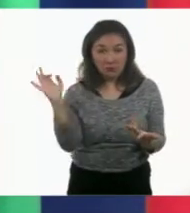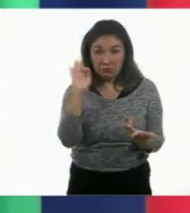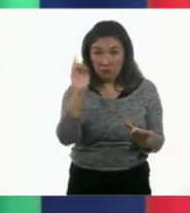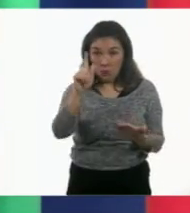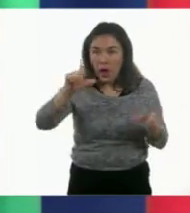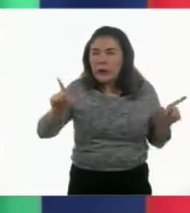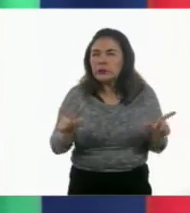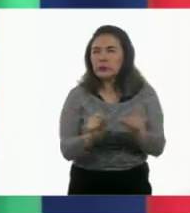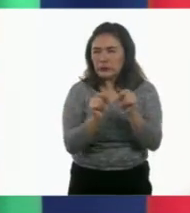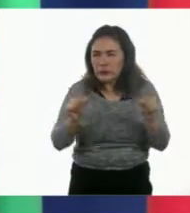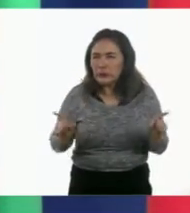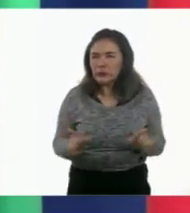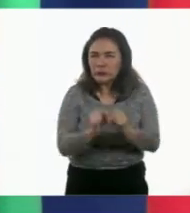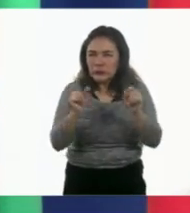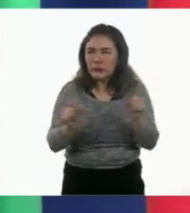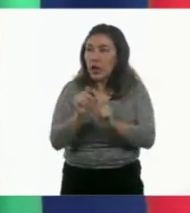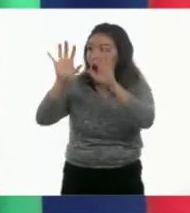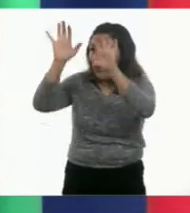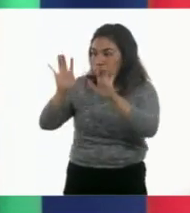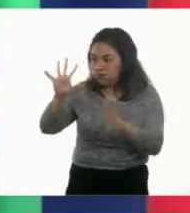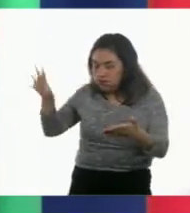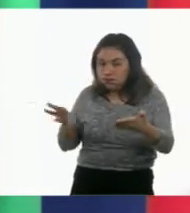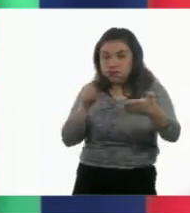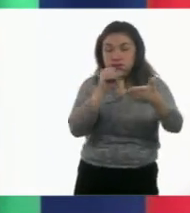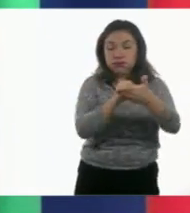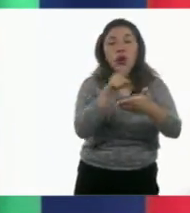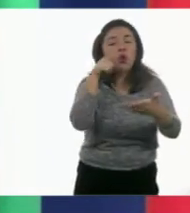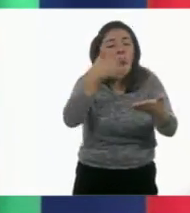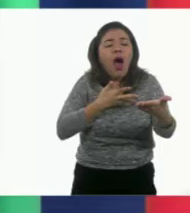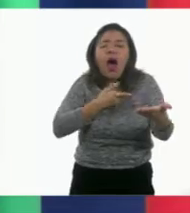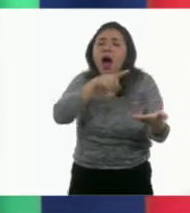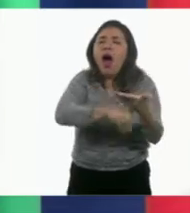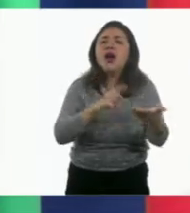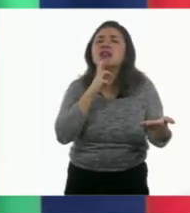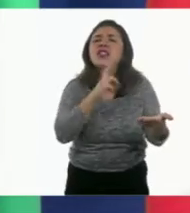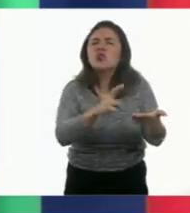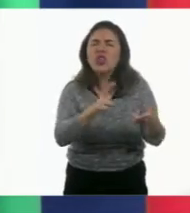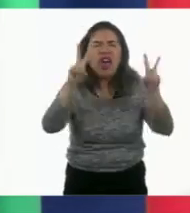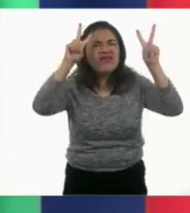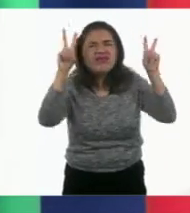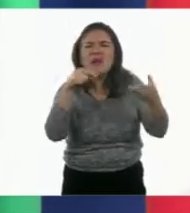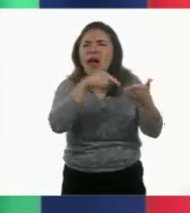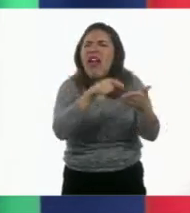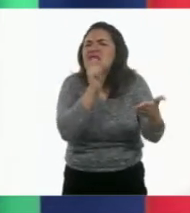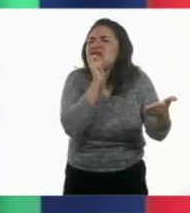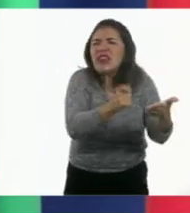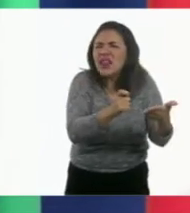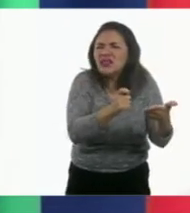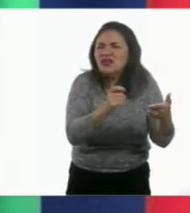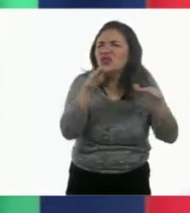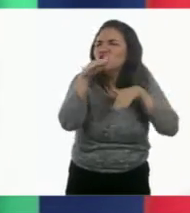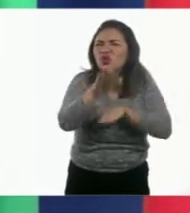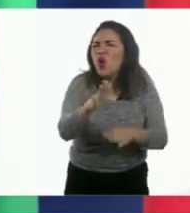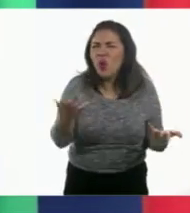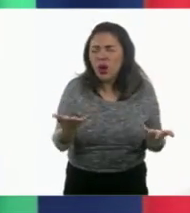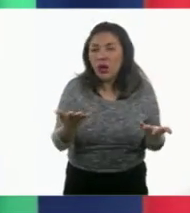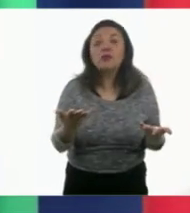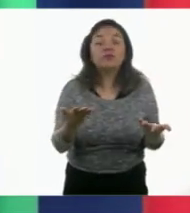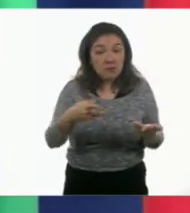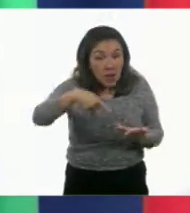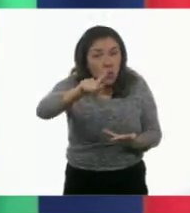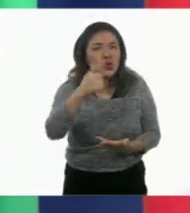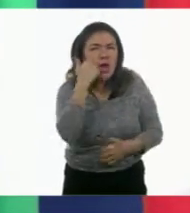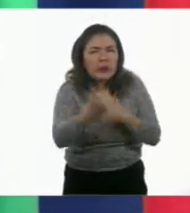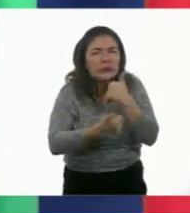haces un resumen general, estás respondiendo a ¿de qué se trata el texto? Pero quizá lo que